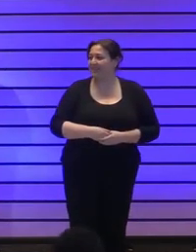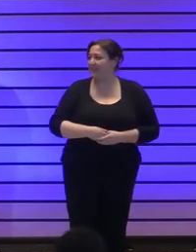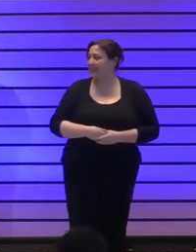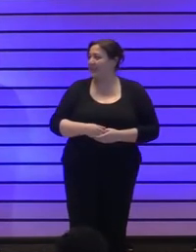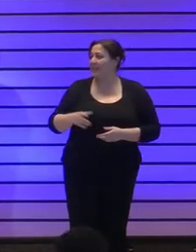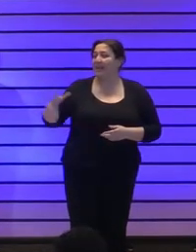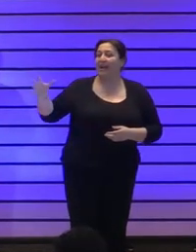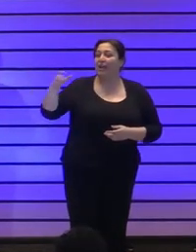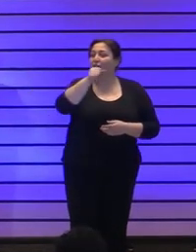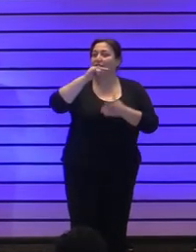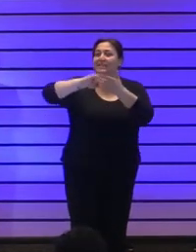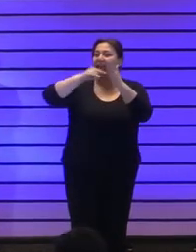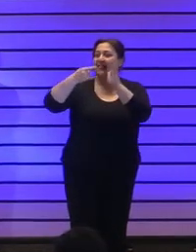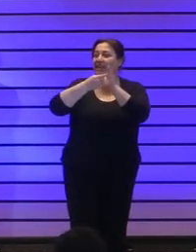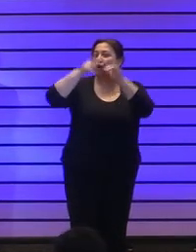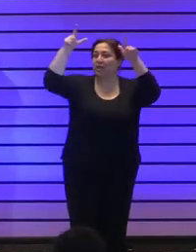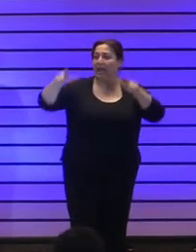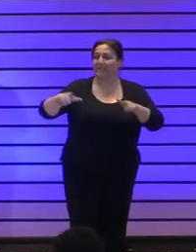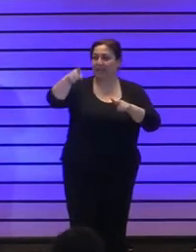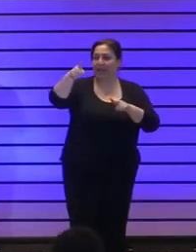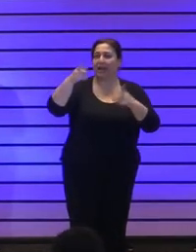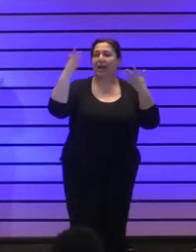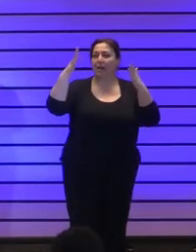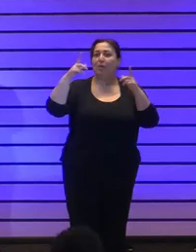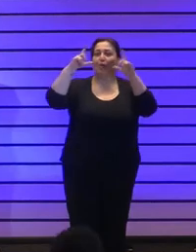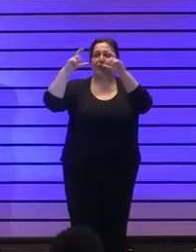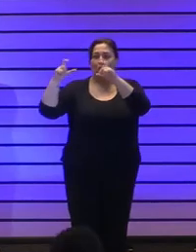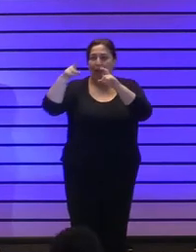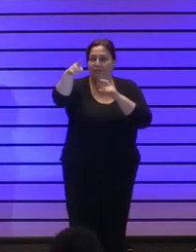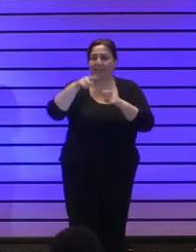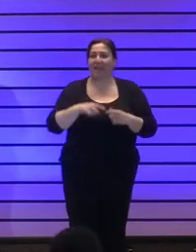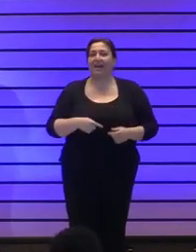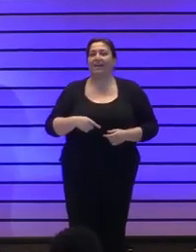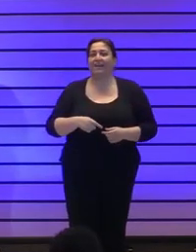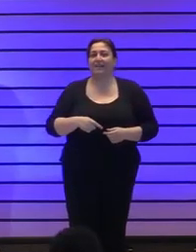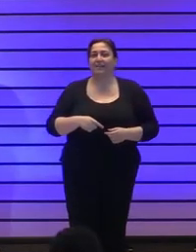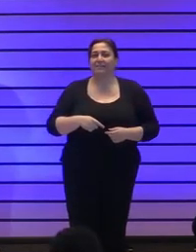A todos los técnicos de la sala, Roberto, que ha estado con la fotografía.